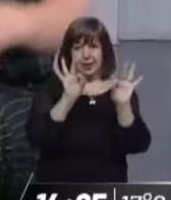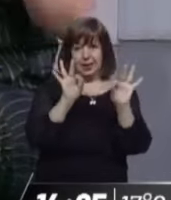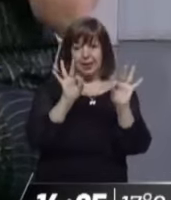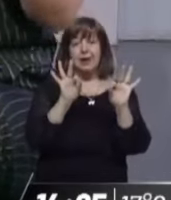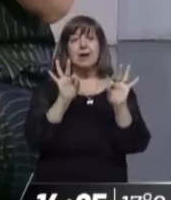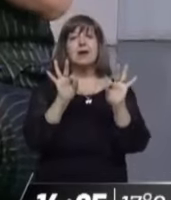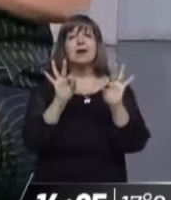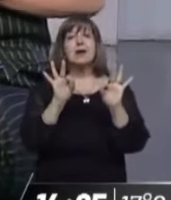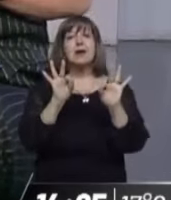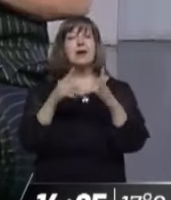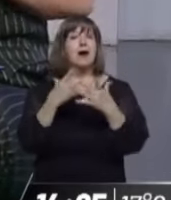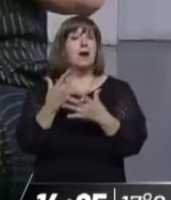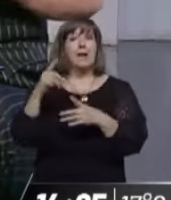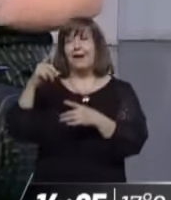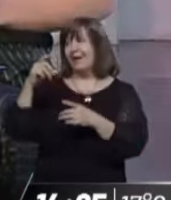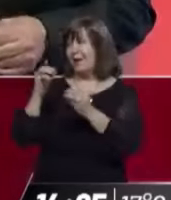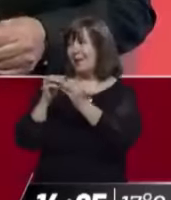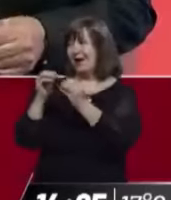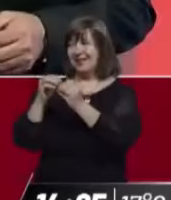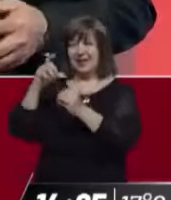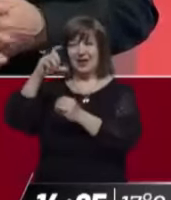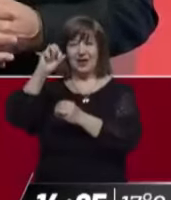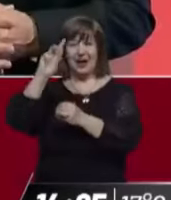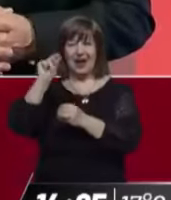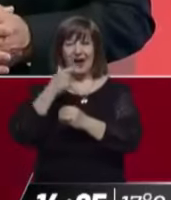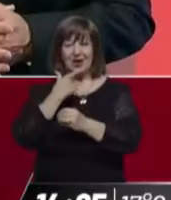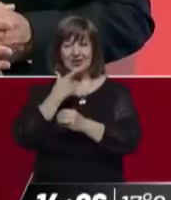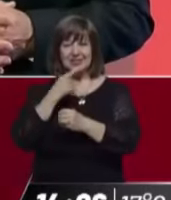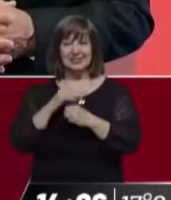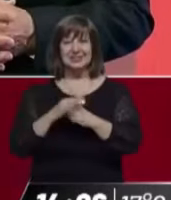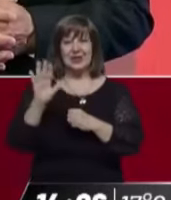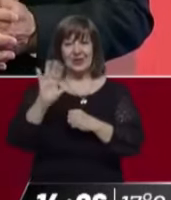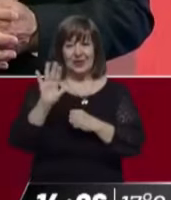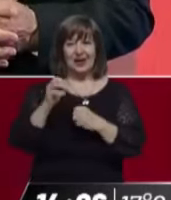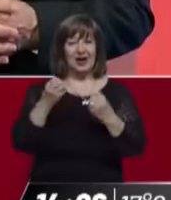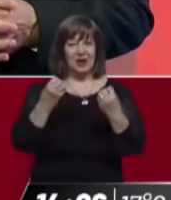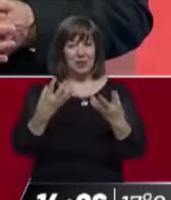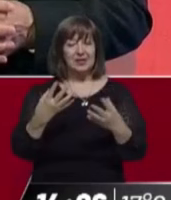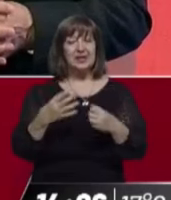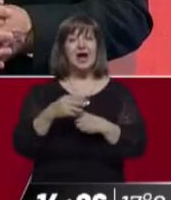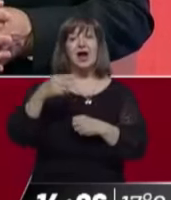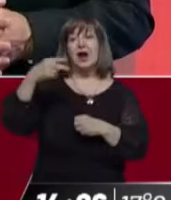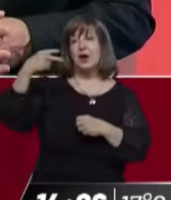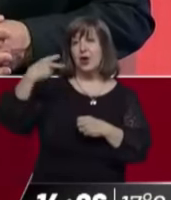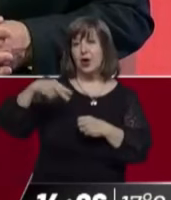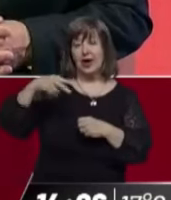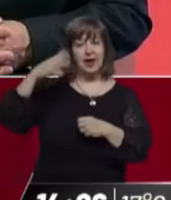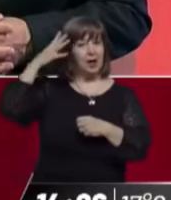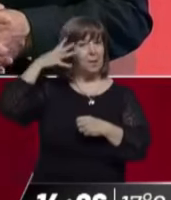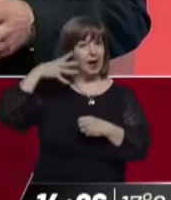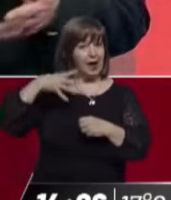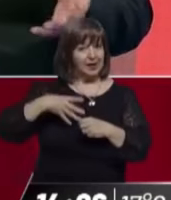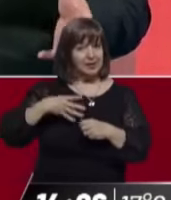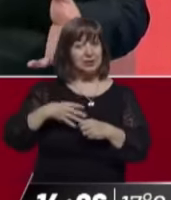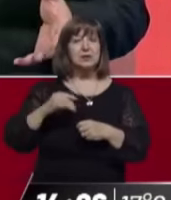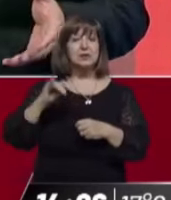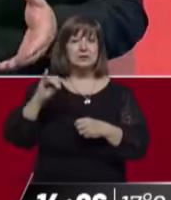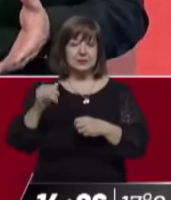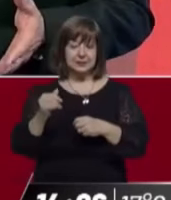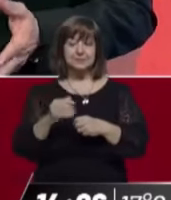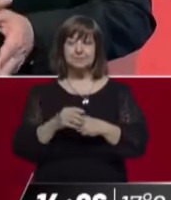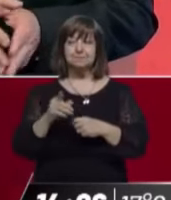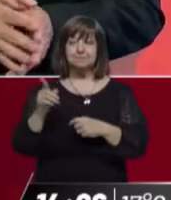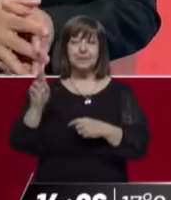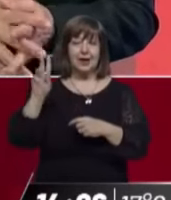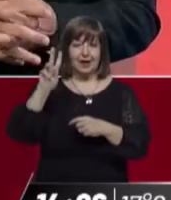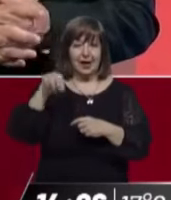Hernández y el análisis de todo este tema. ¿Cómo te va, Carlos? ¿Cómo les va? ¿Qué tal, Noelia? Marisol. La carta. Sí, el Congreso, el Senado de la Nación, tiene